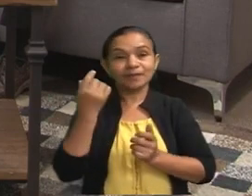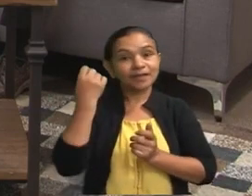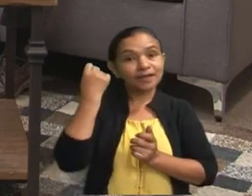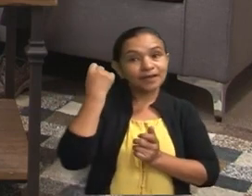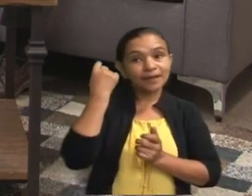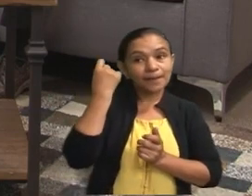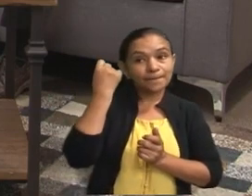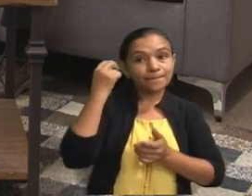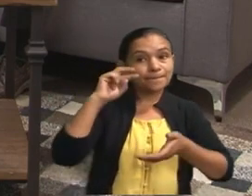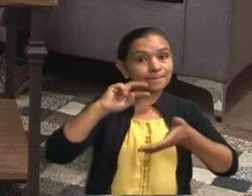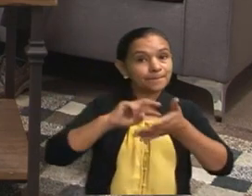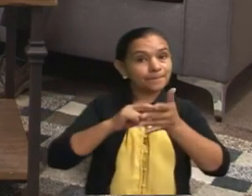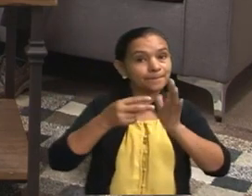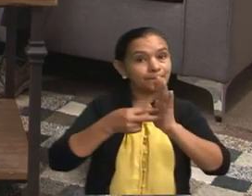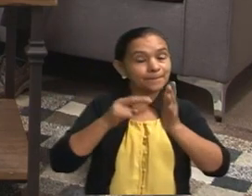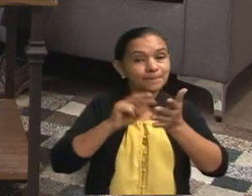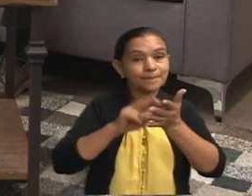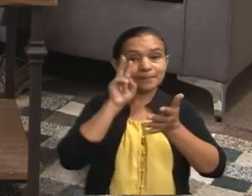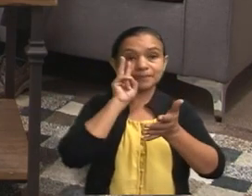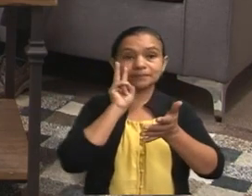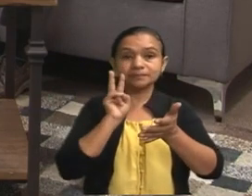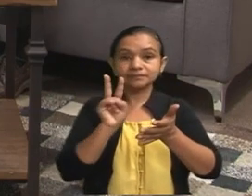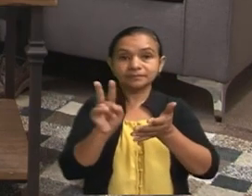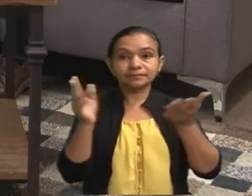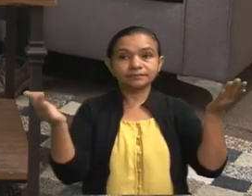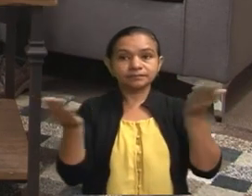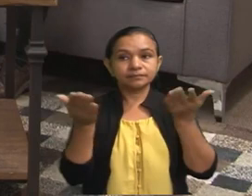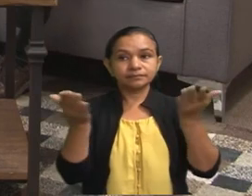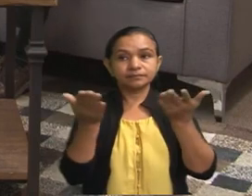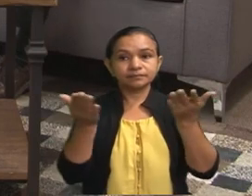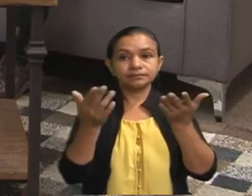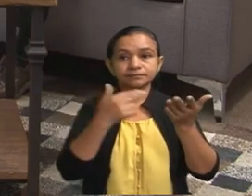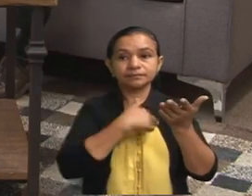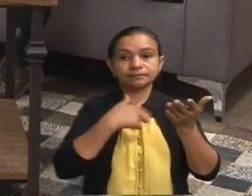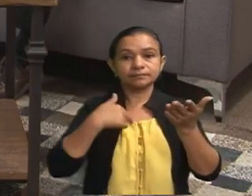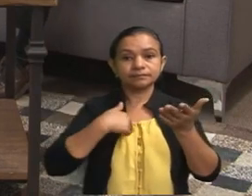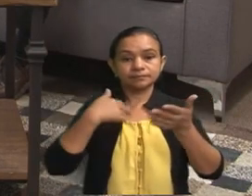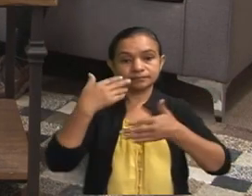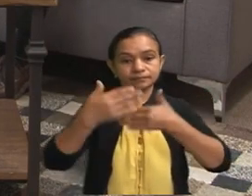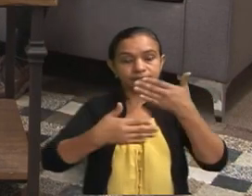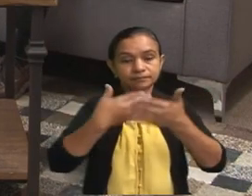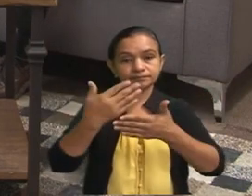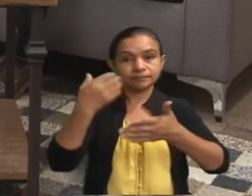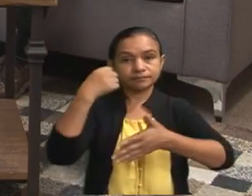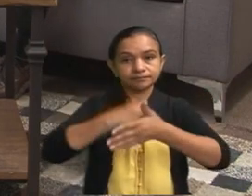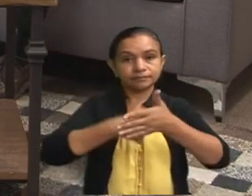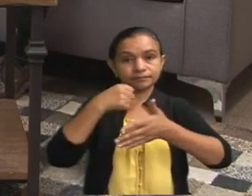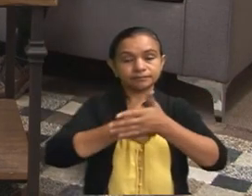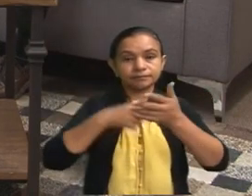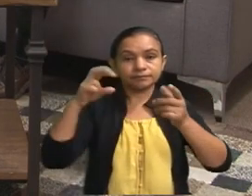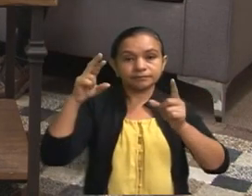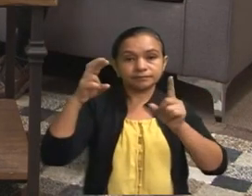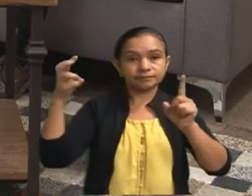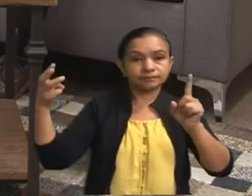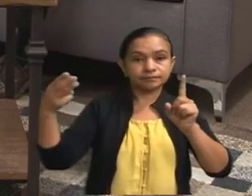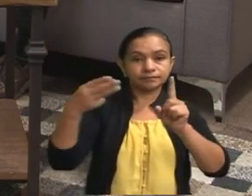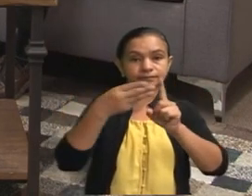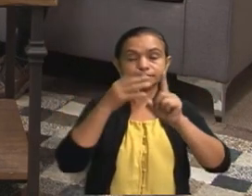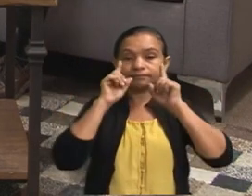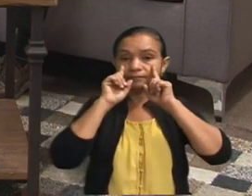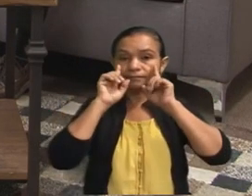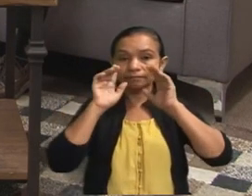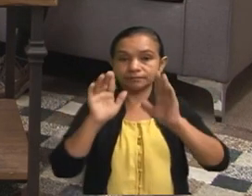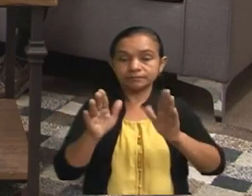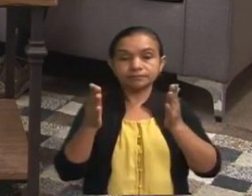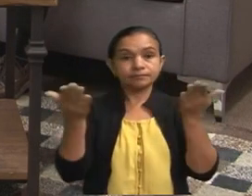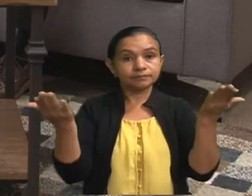lo que significa la percepción, ¿no?, y la vitalidad que tiene este proceso de unificar esfuerzos en la región desde la prevención ante desastres, en